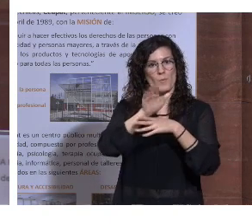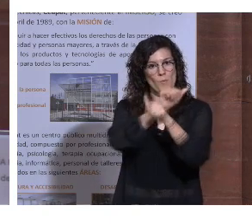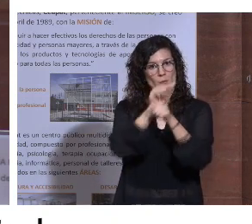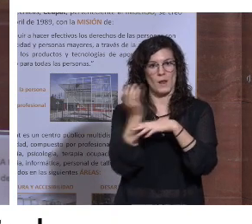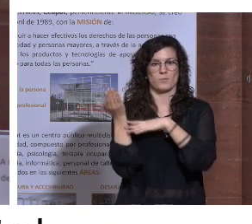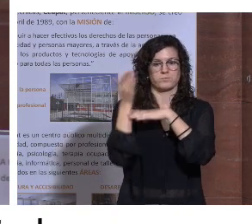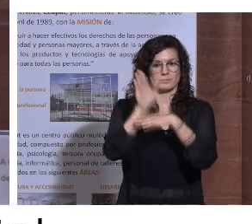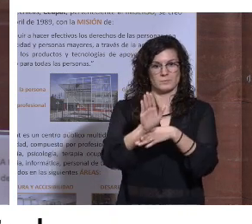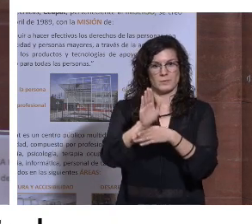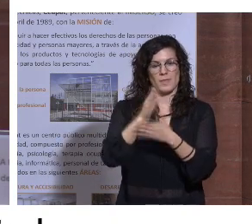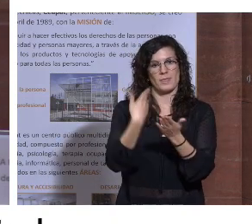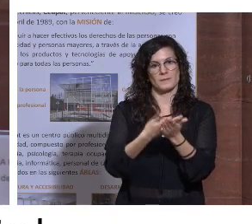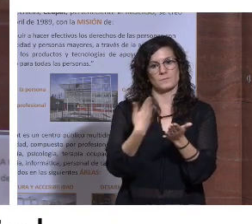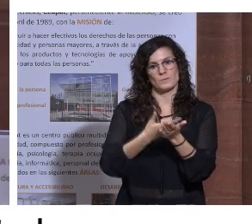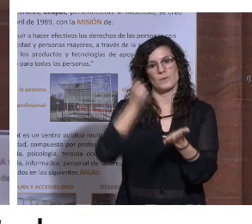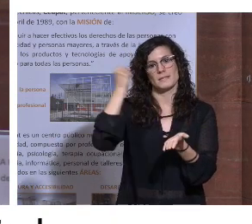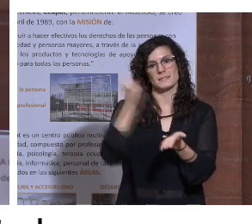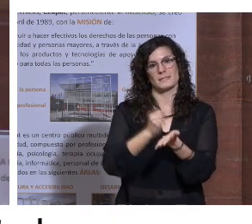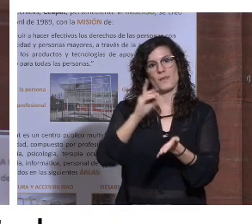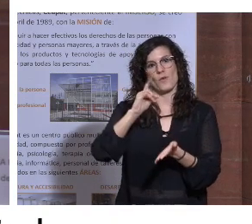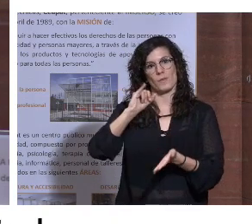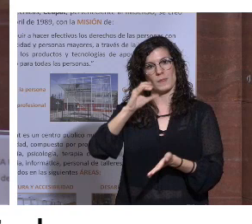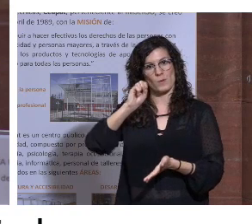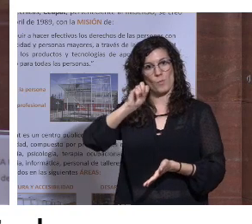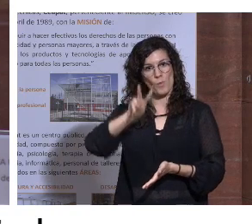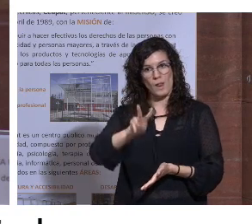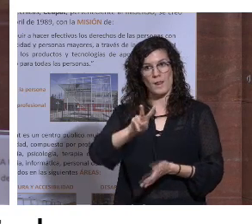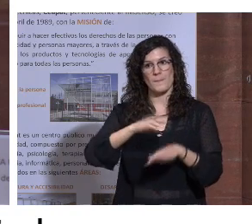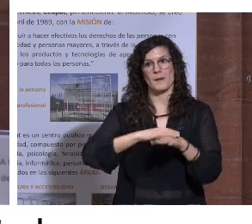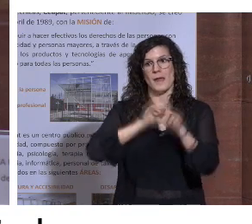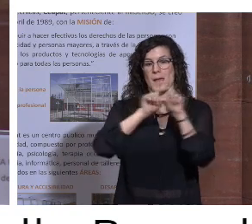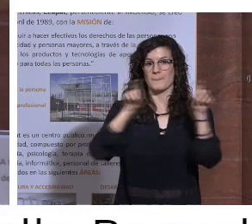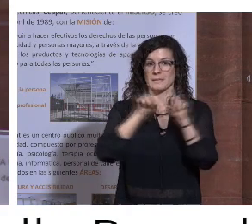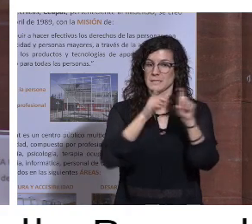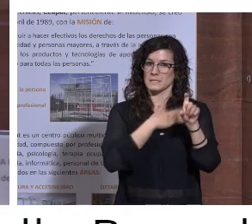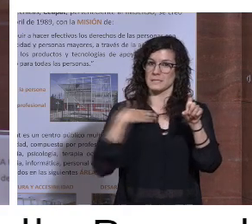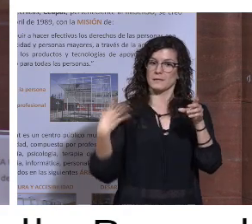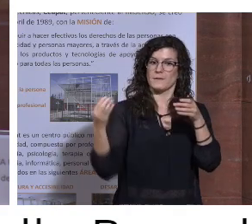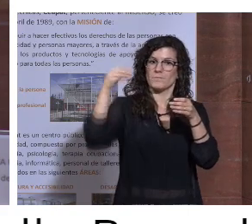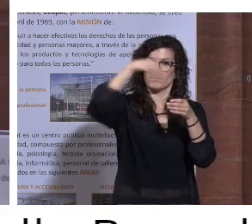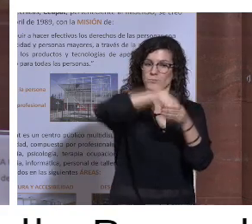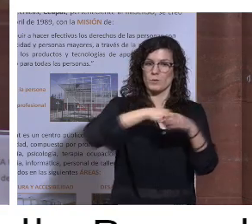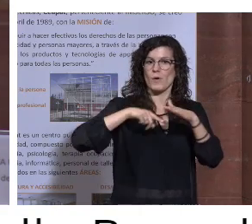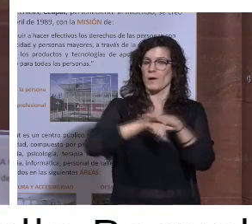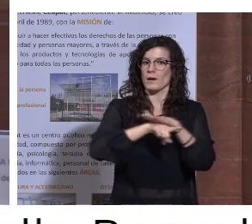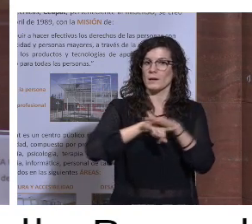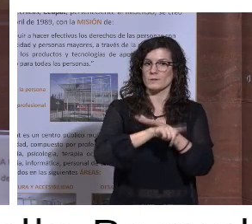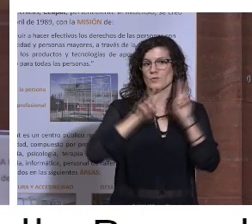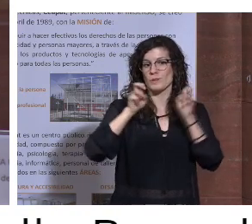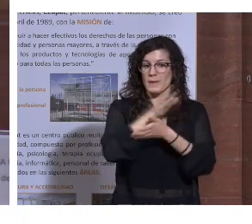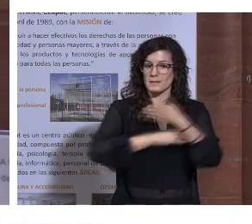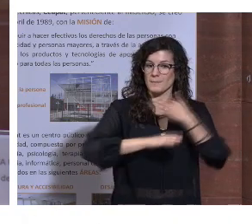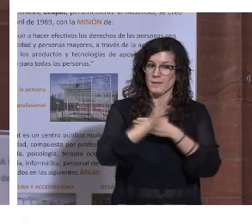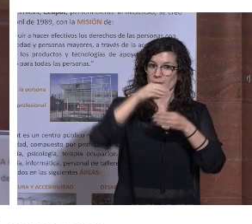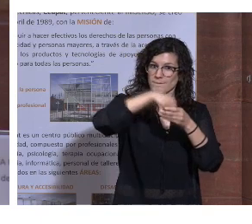que es el sello Bicual, para que las empresas que quisieran abordar el incluir en la gestión el tema de la